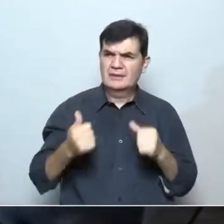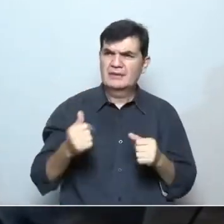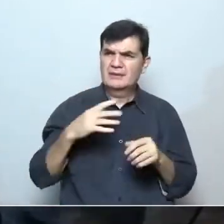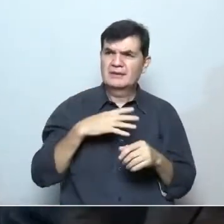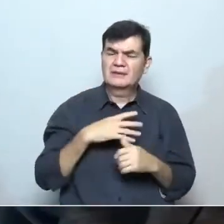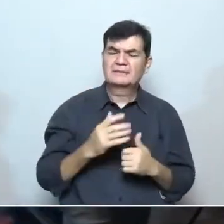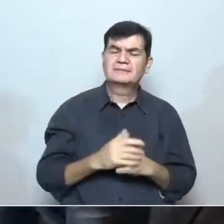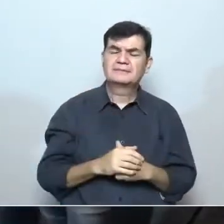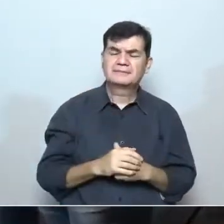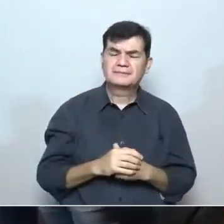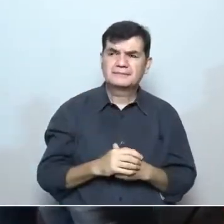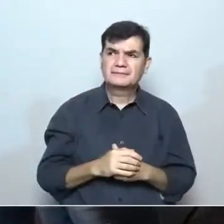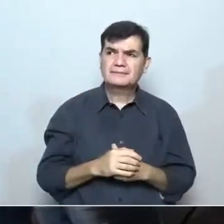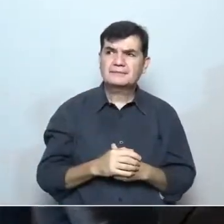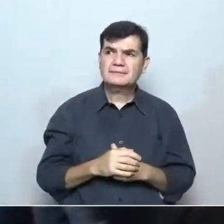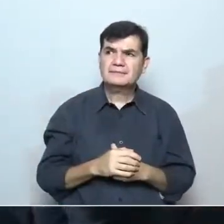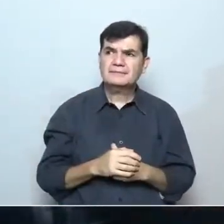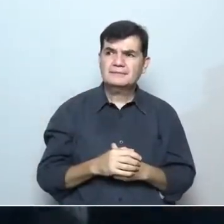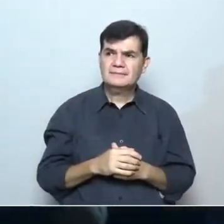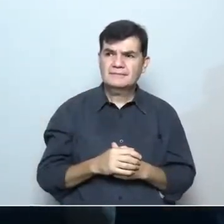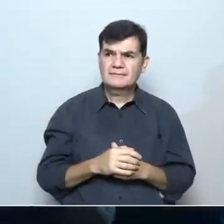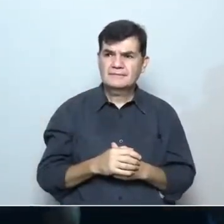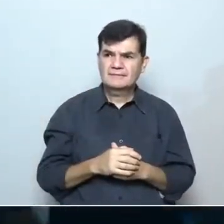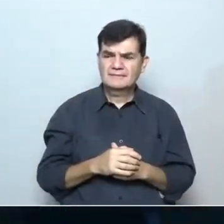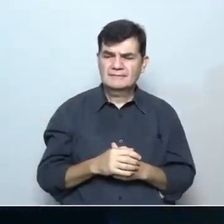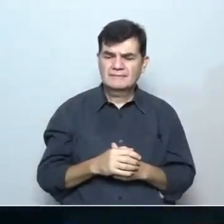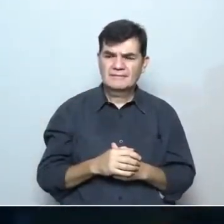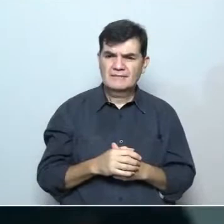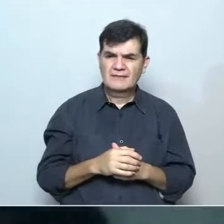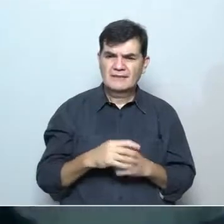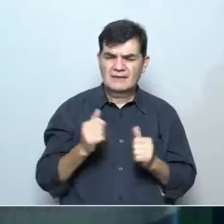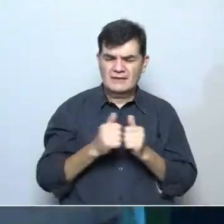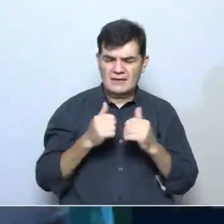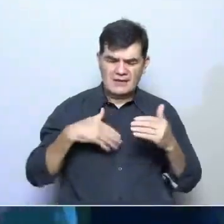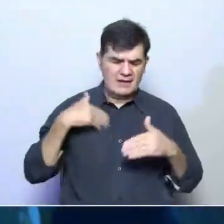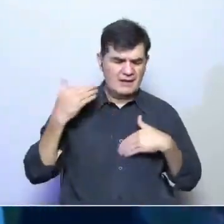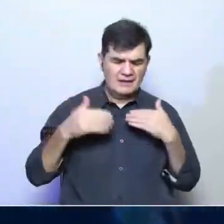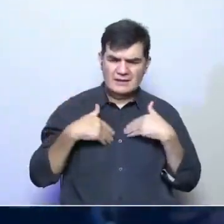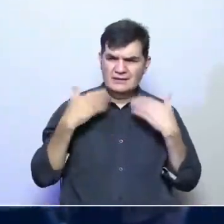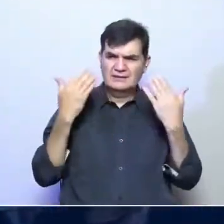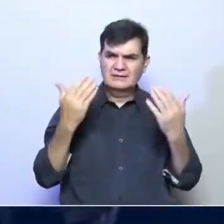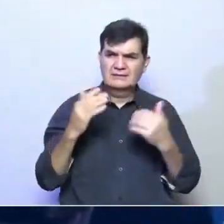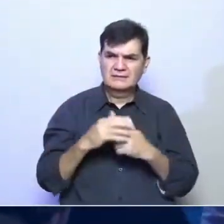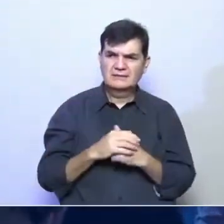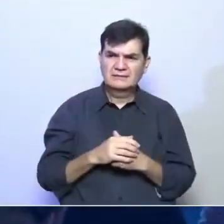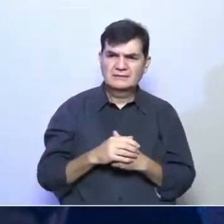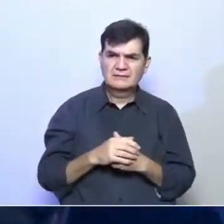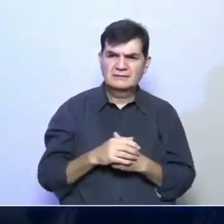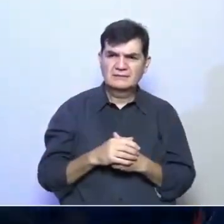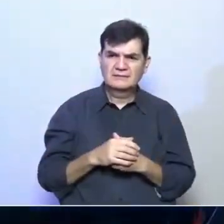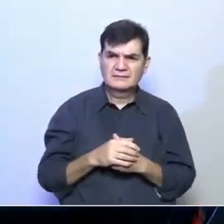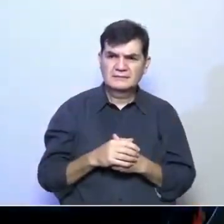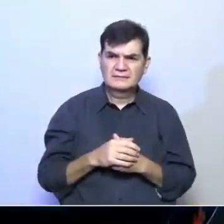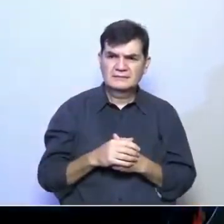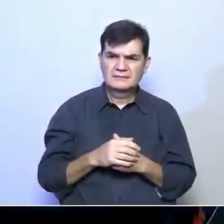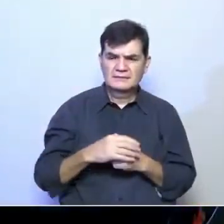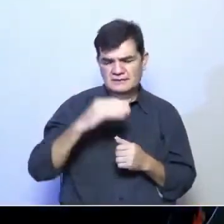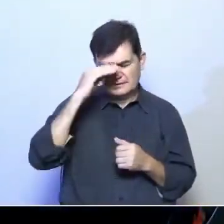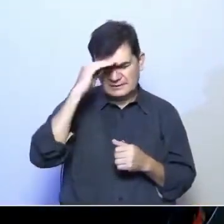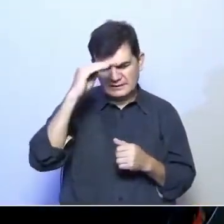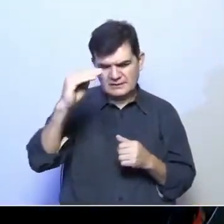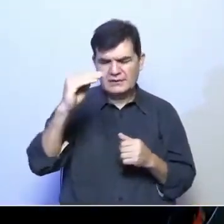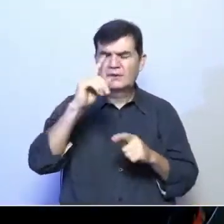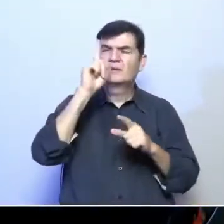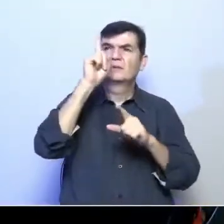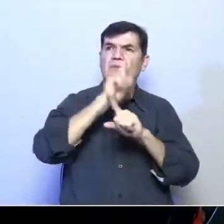amar, ganar, amar, al ruido de alegría, porque la casa de Dios se llena de su